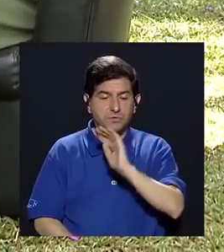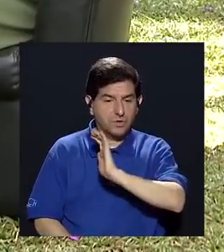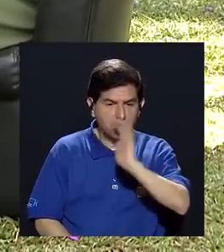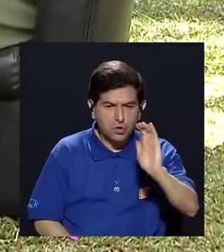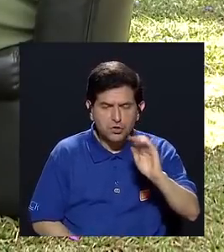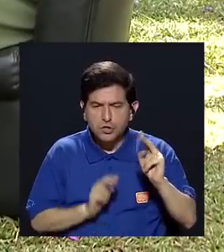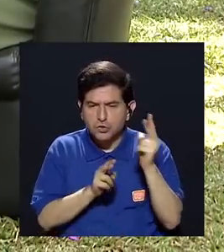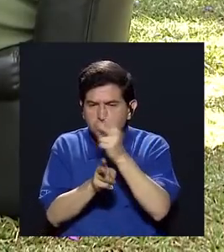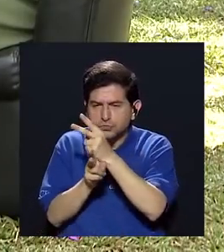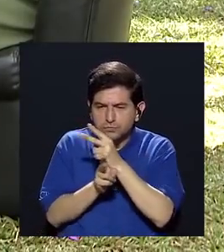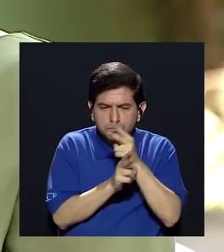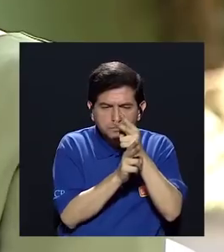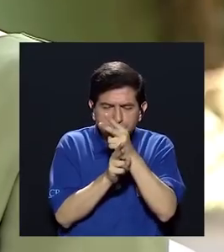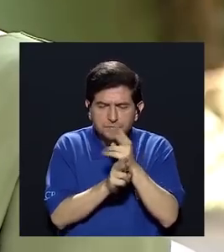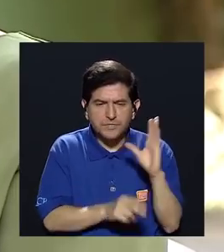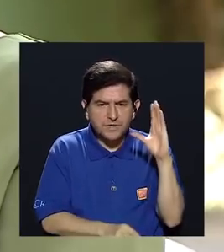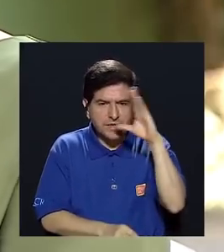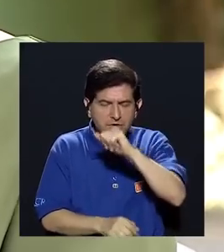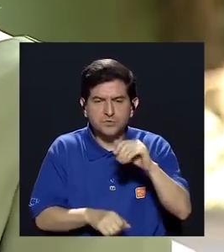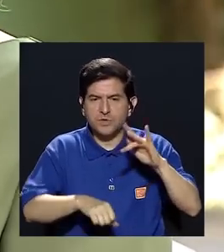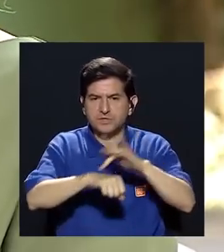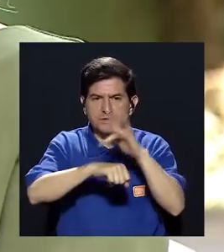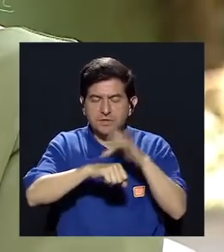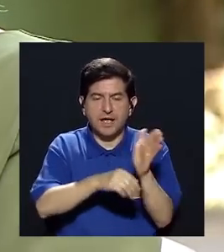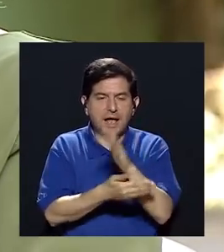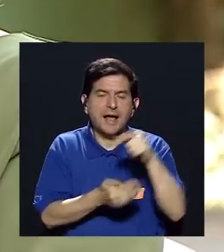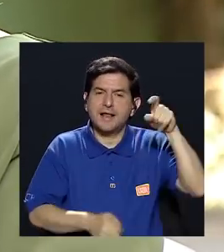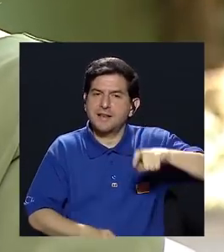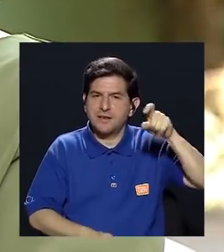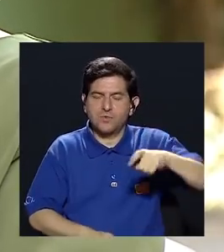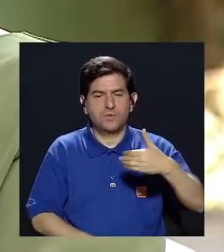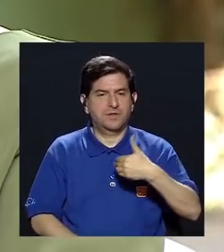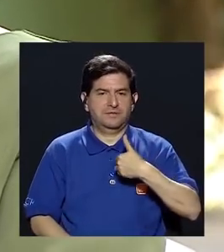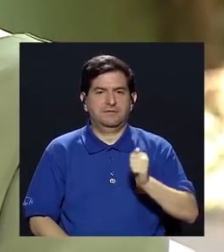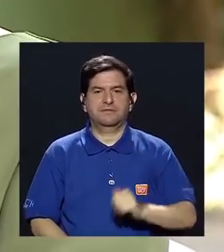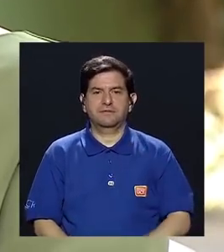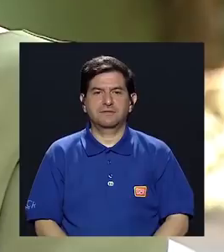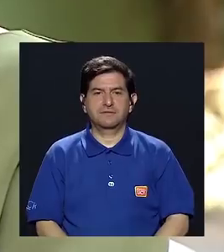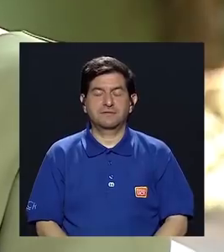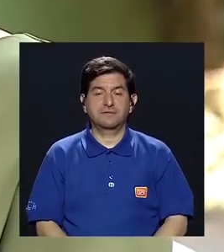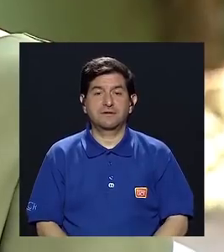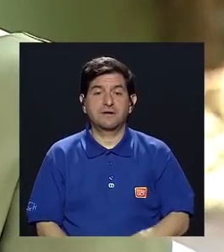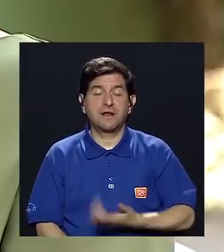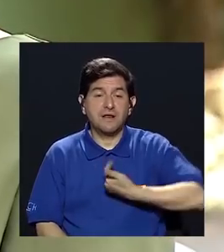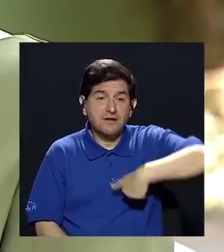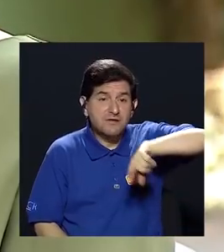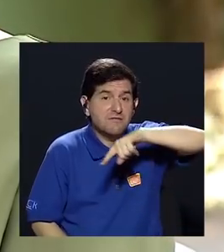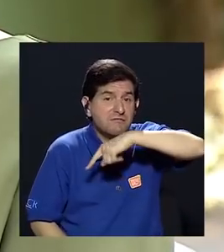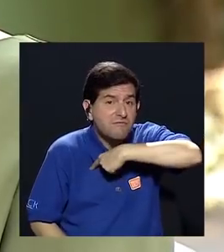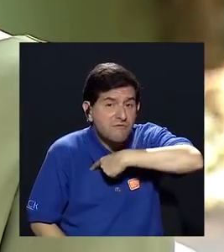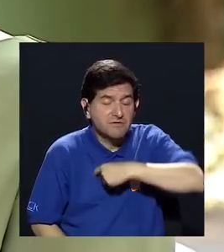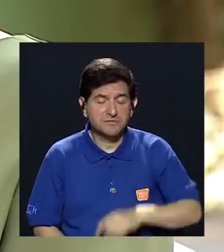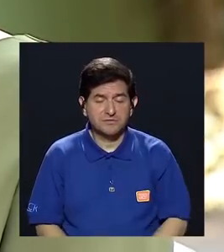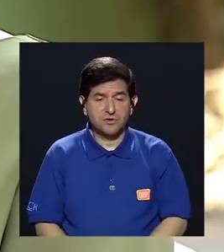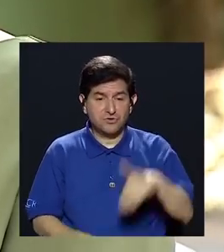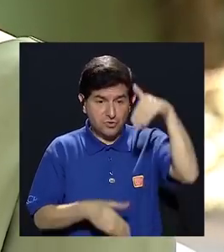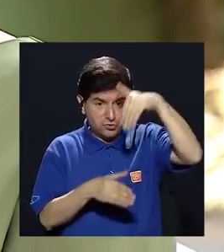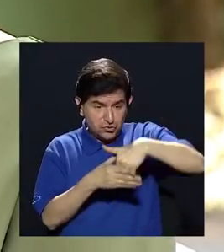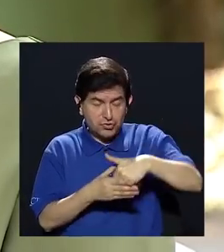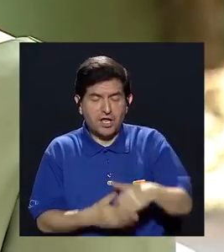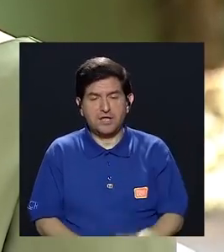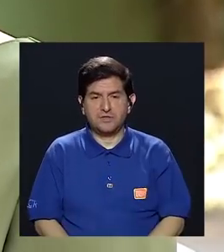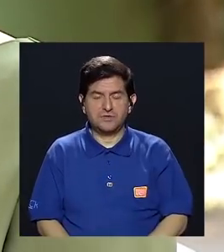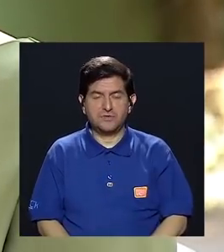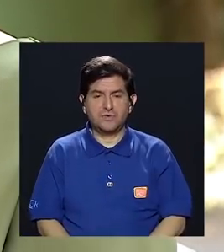niños los monitoreamos para detectar tempranamente alguna necesidad. Y si nosotros tenemos dentro de